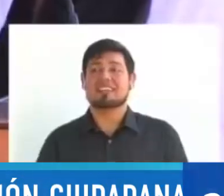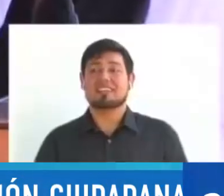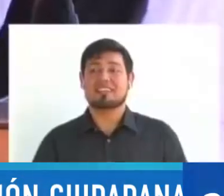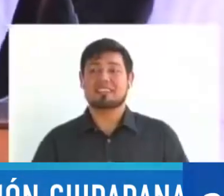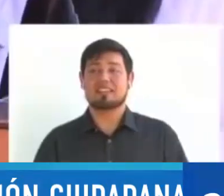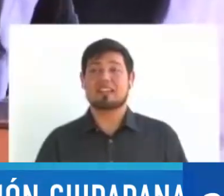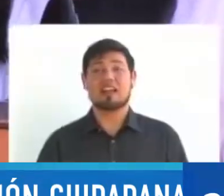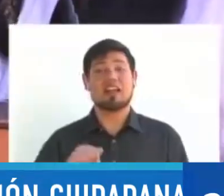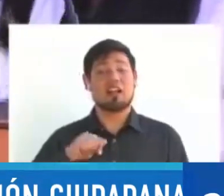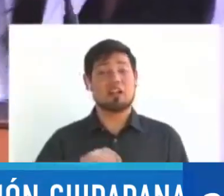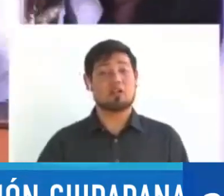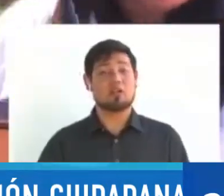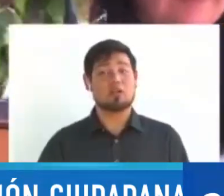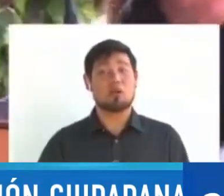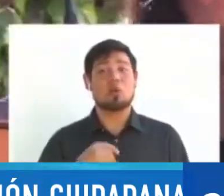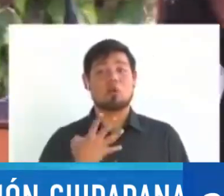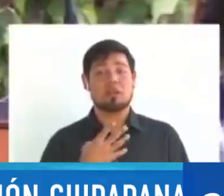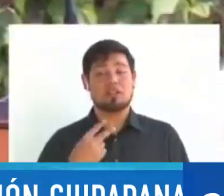Que con un